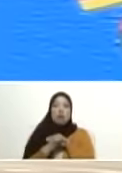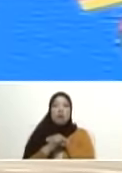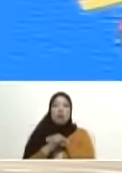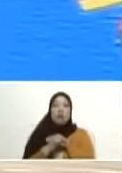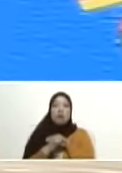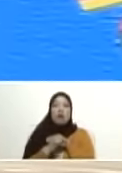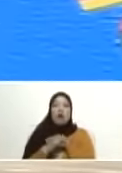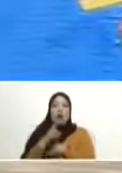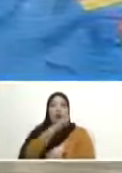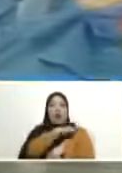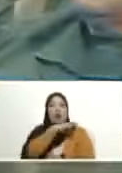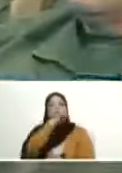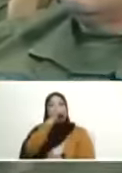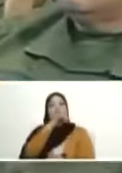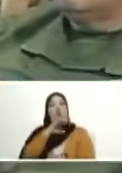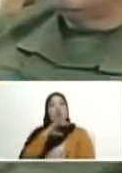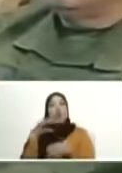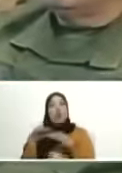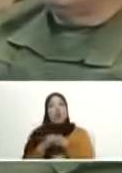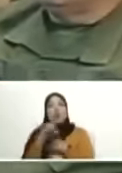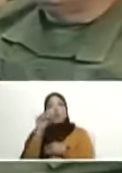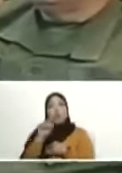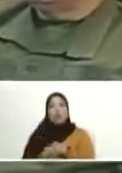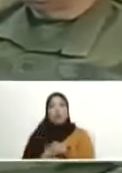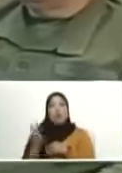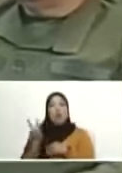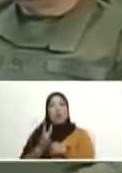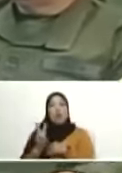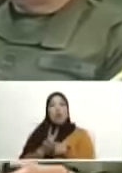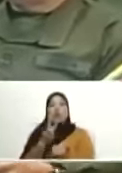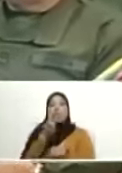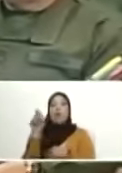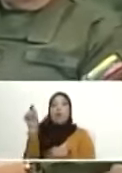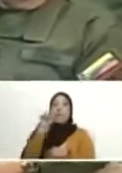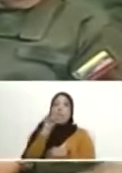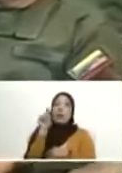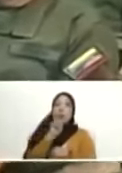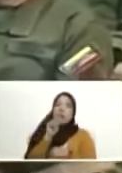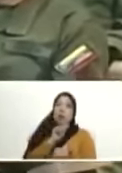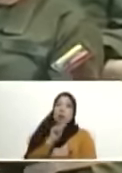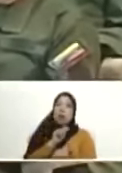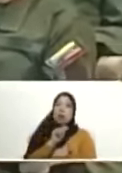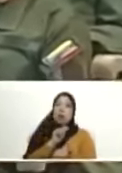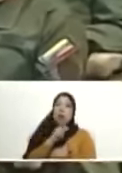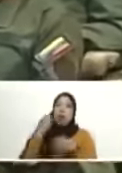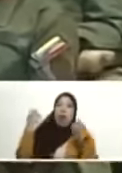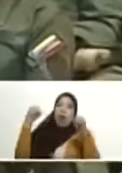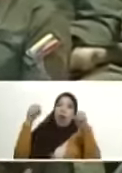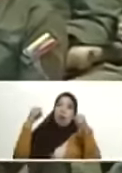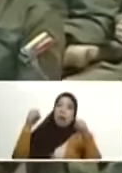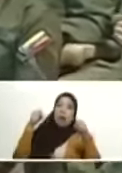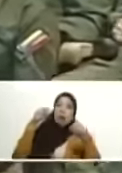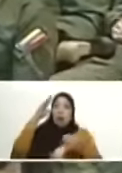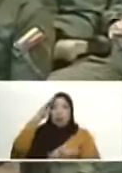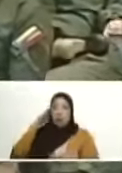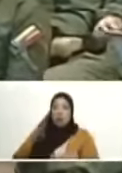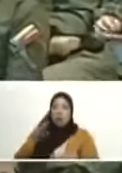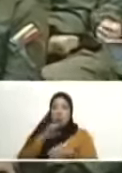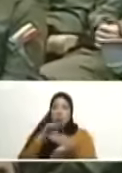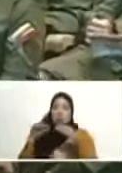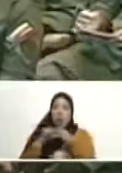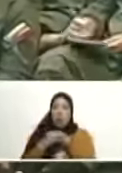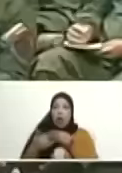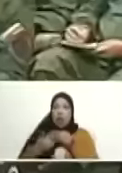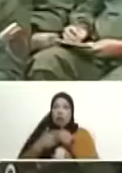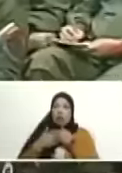Y los jefes y jefas del Comando Sur visitan a Guyana cada dos meses, hacen ejercicios militares apuntando a